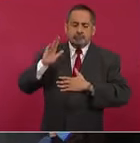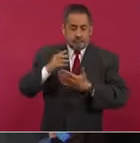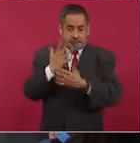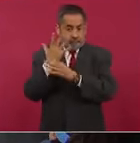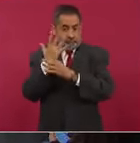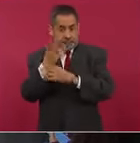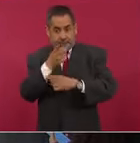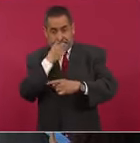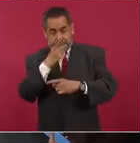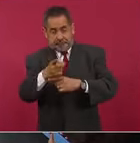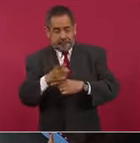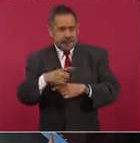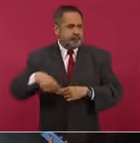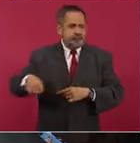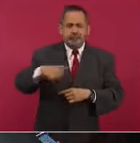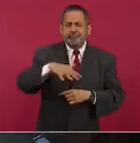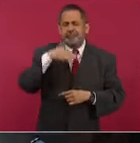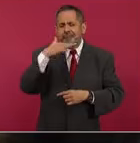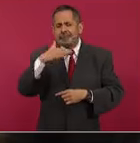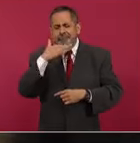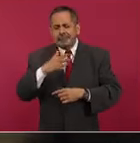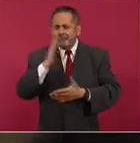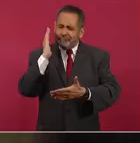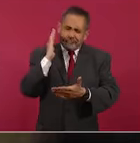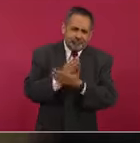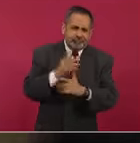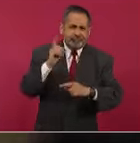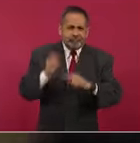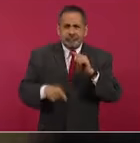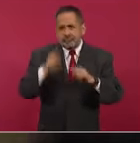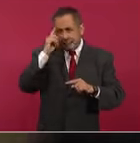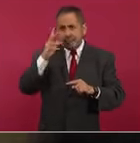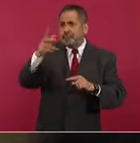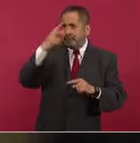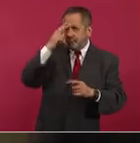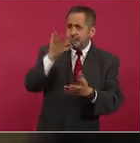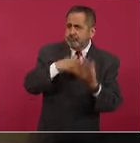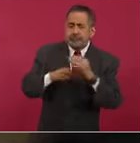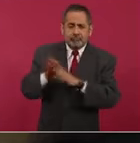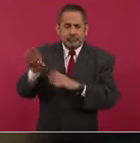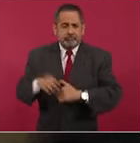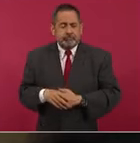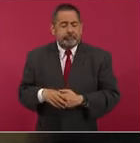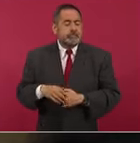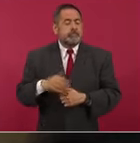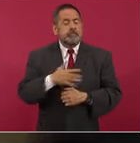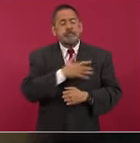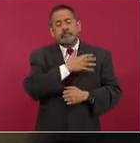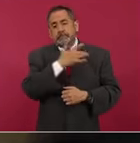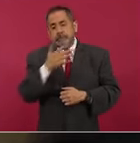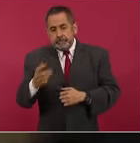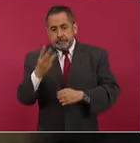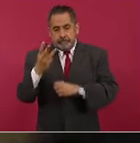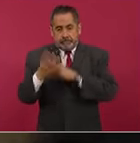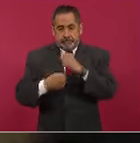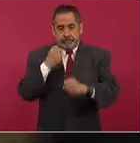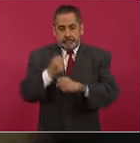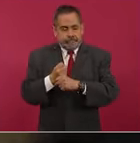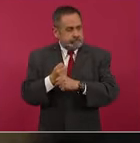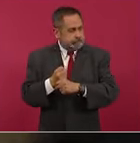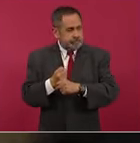con la corrupción y con la impunidad que impiden el renacimiento de México. Más de 3 años después, las cosas parecen no